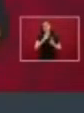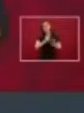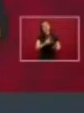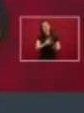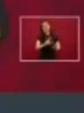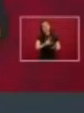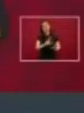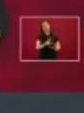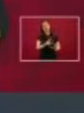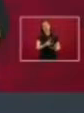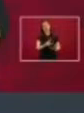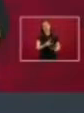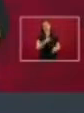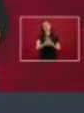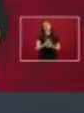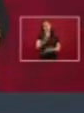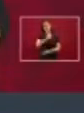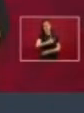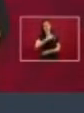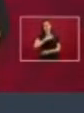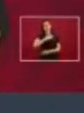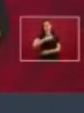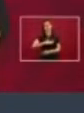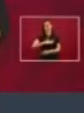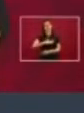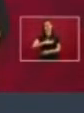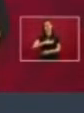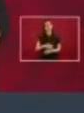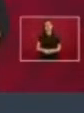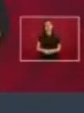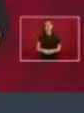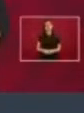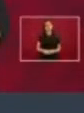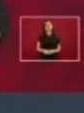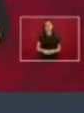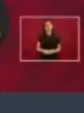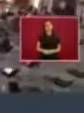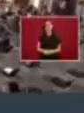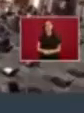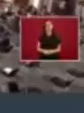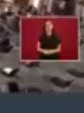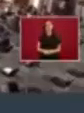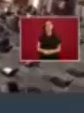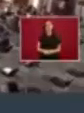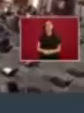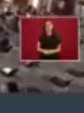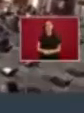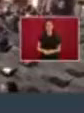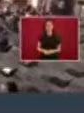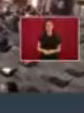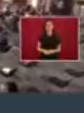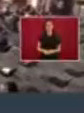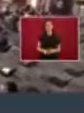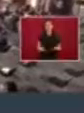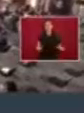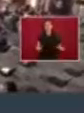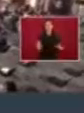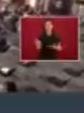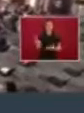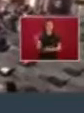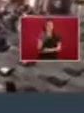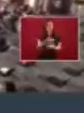oía, pues, por ejemplo, a Bosco de la Vega decir, a ver, ¿por qué no invitaron al presidente del CCA al anuncio de la emergencia? Coparmex está